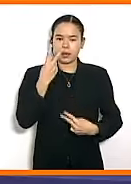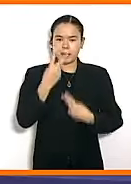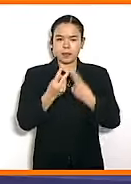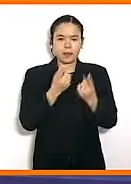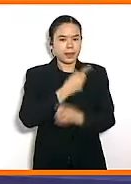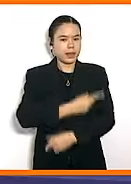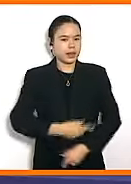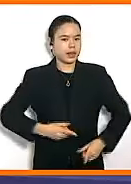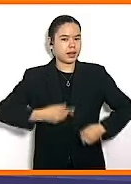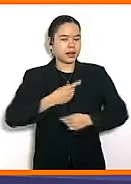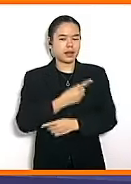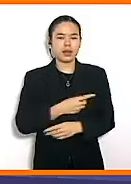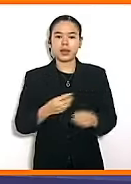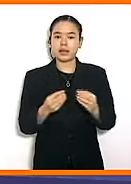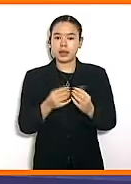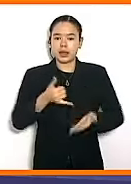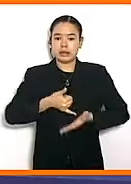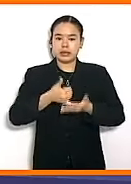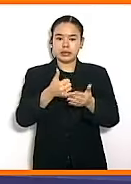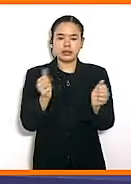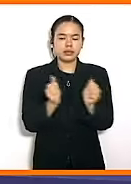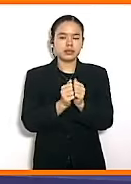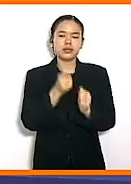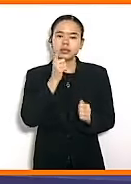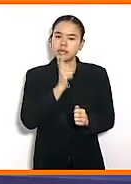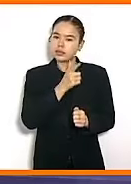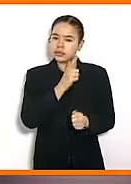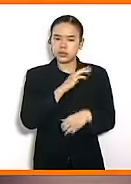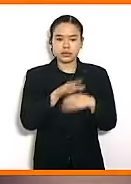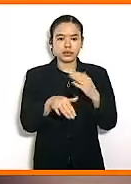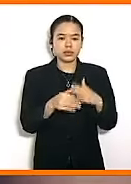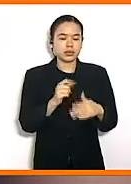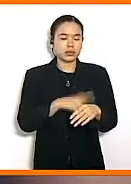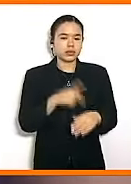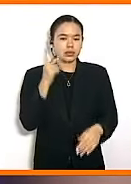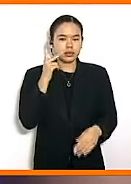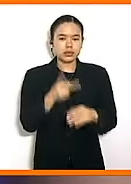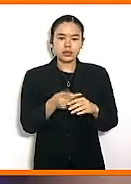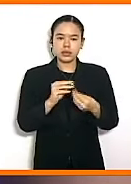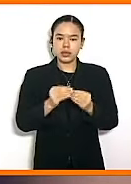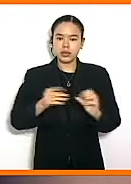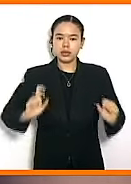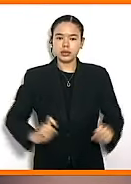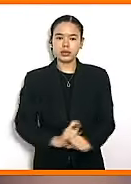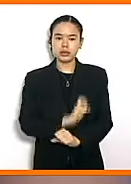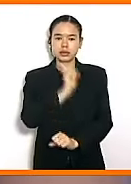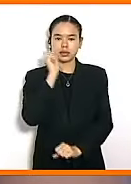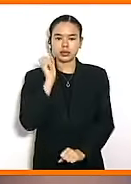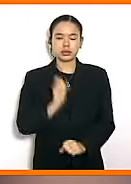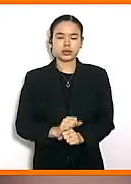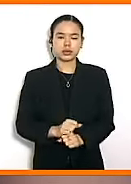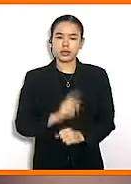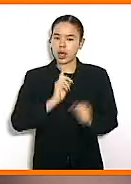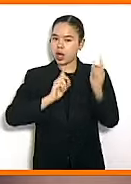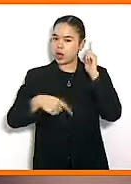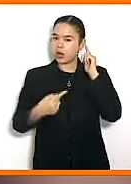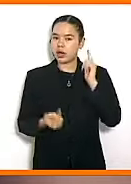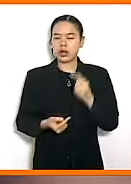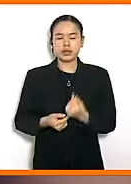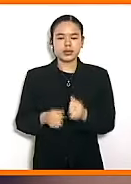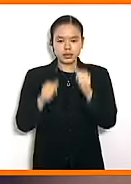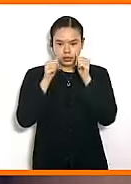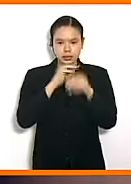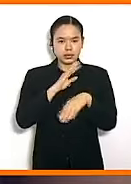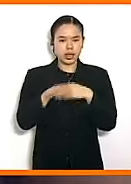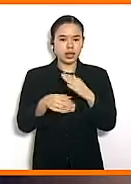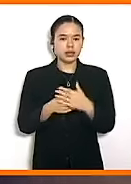disfrutar y llevarte muchos premios junto al Loto. Y es así como conocemos ese primer afortunado dígito ganador en diaria. Atentos, y